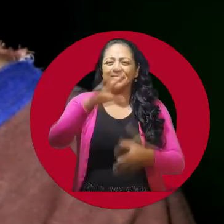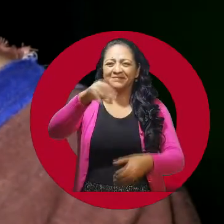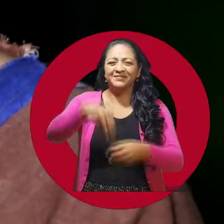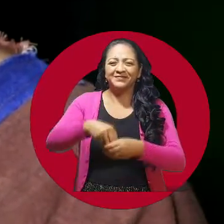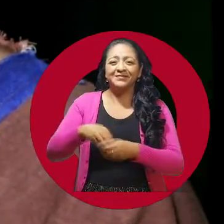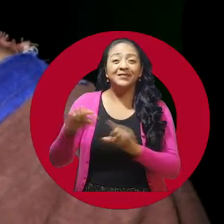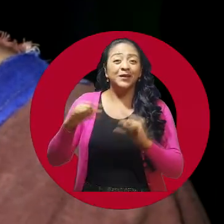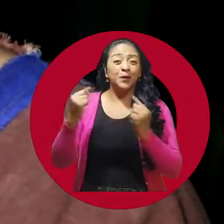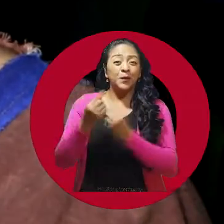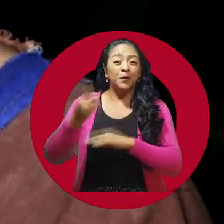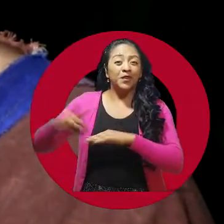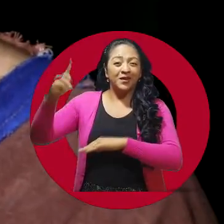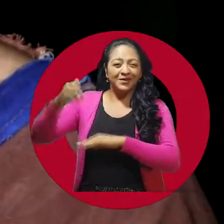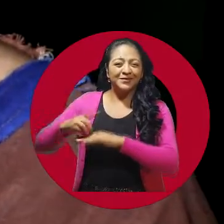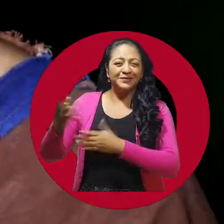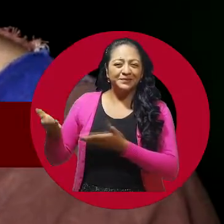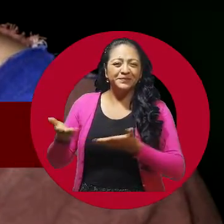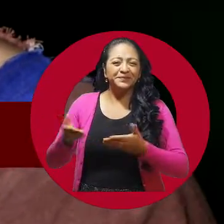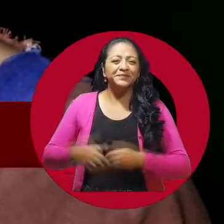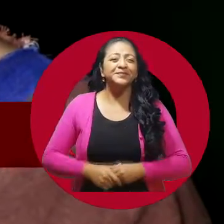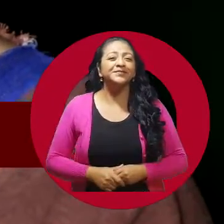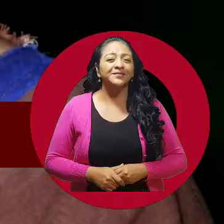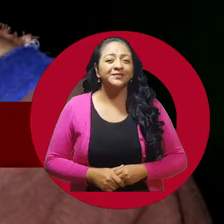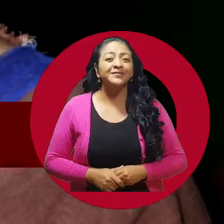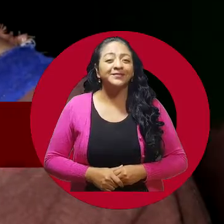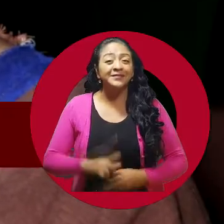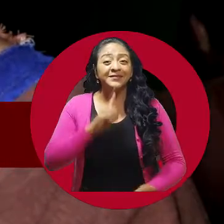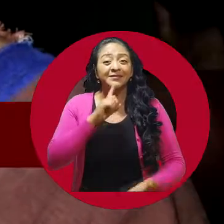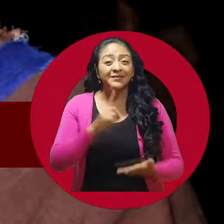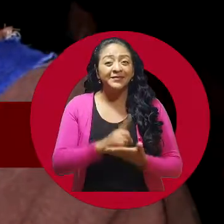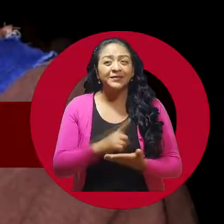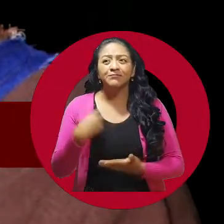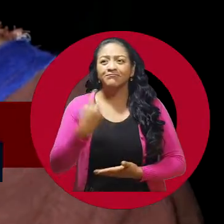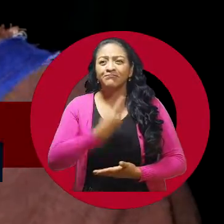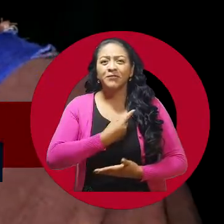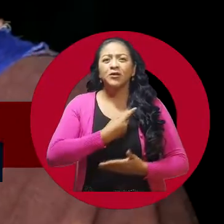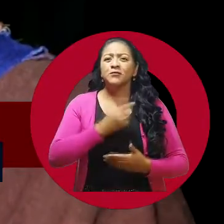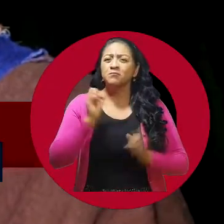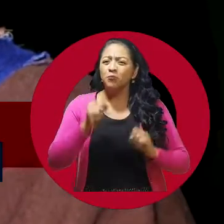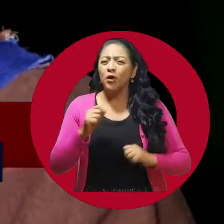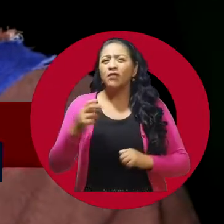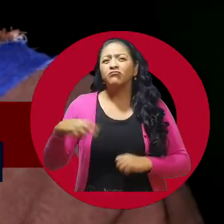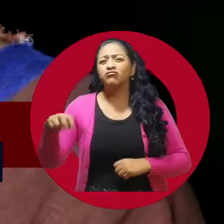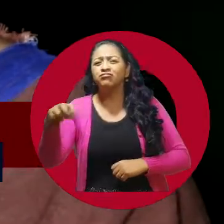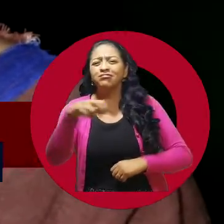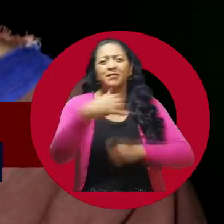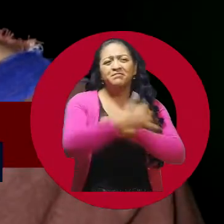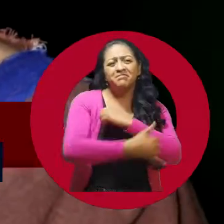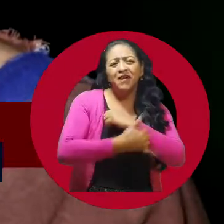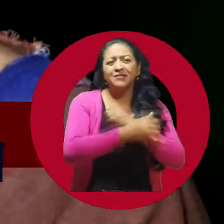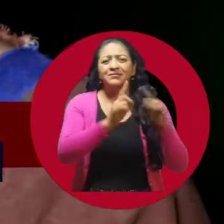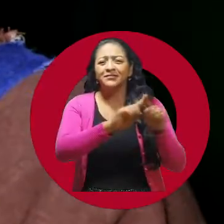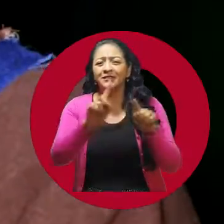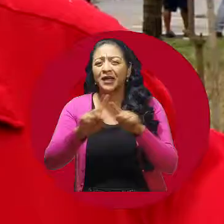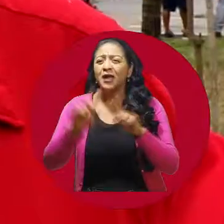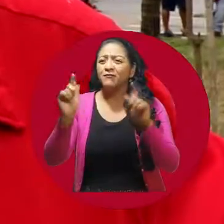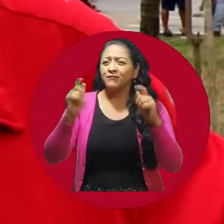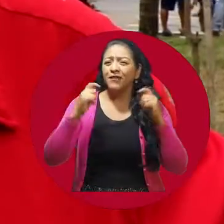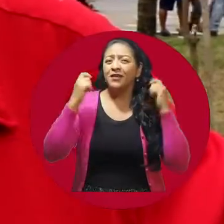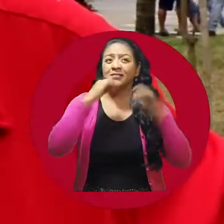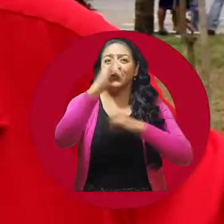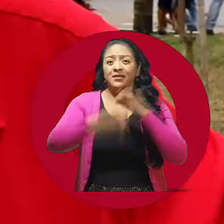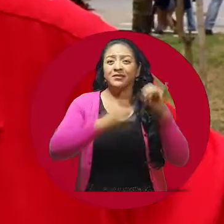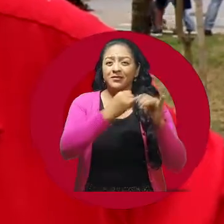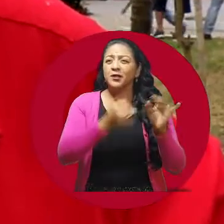Danzas Andanzas. Esperamos poder con la obra recorrer todo el país y pues es que hay festivales internacionales también llevar. Juan